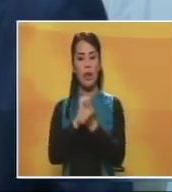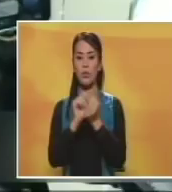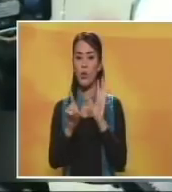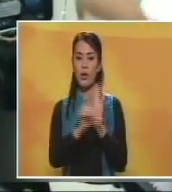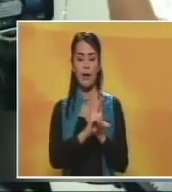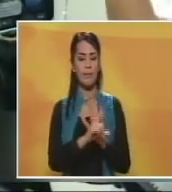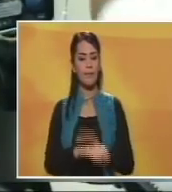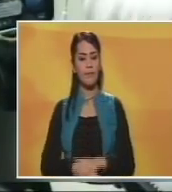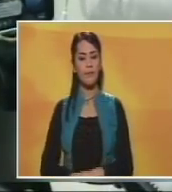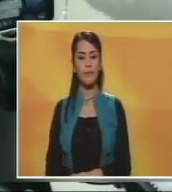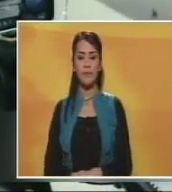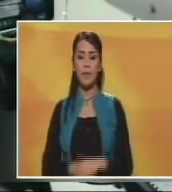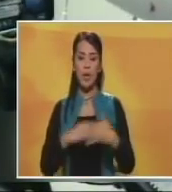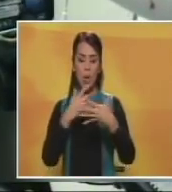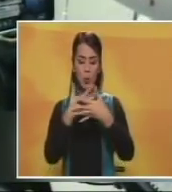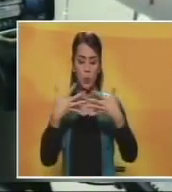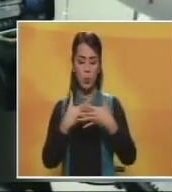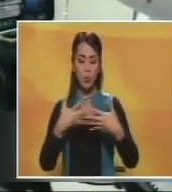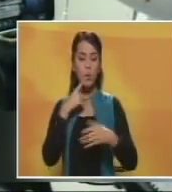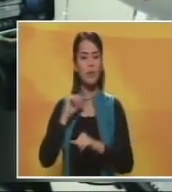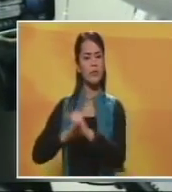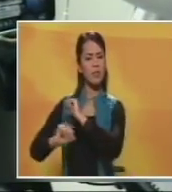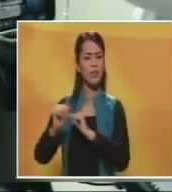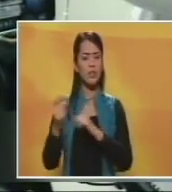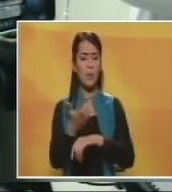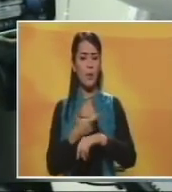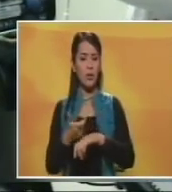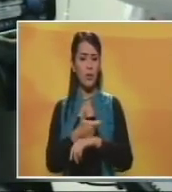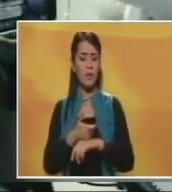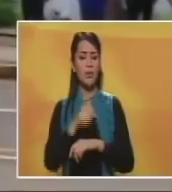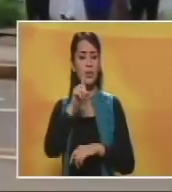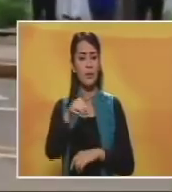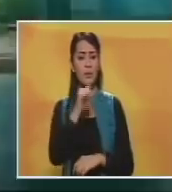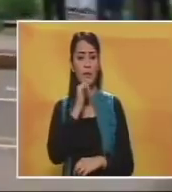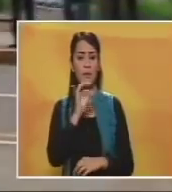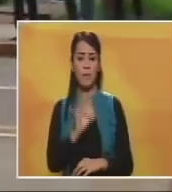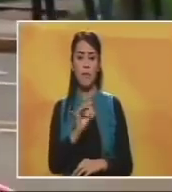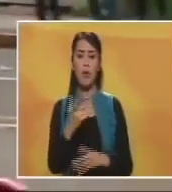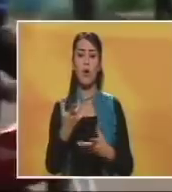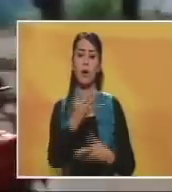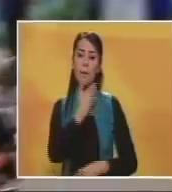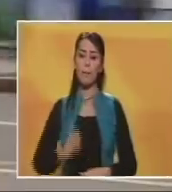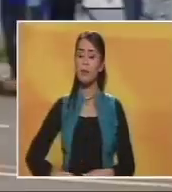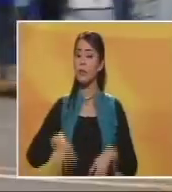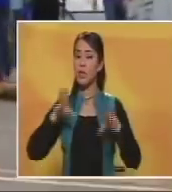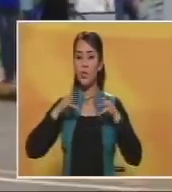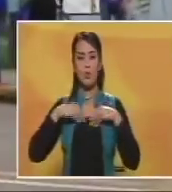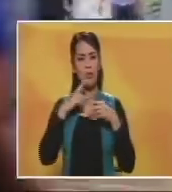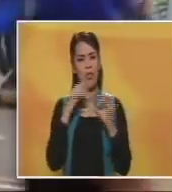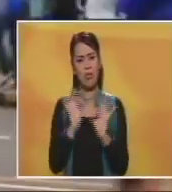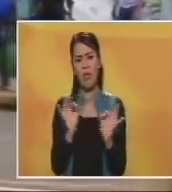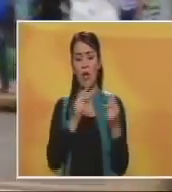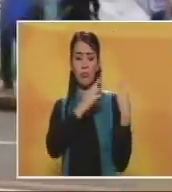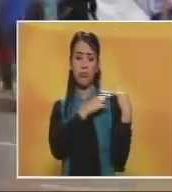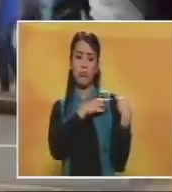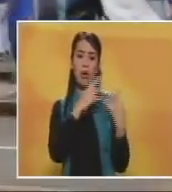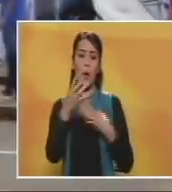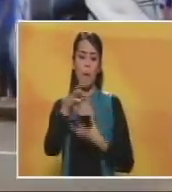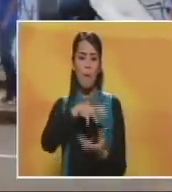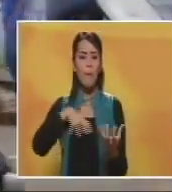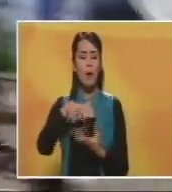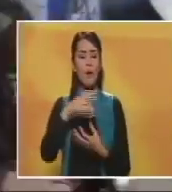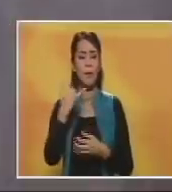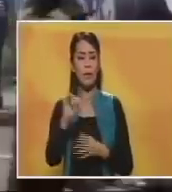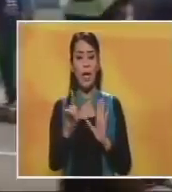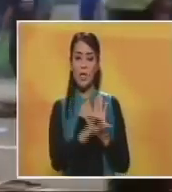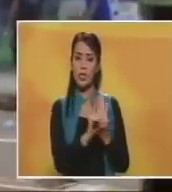ilegales. El texto, que fue rechazado por el gobierno sandinista, además advierte que el Ejecutivo no ha reconocido ninguna responsabilidad por actos ilícitos